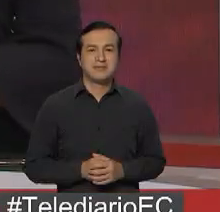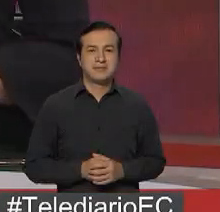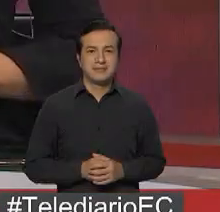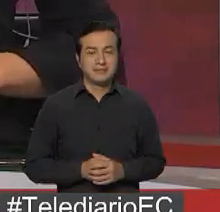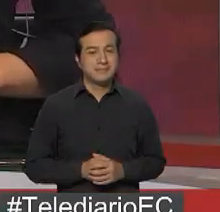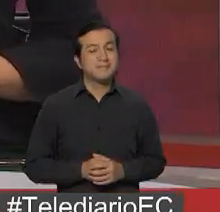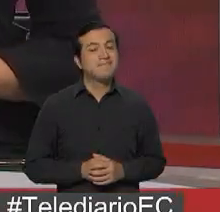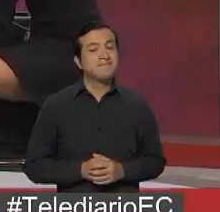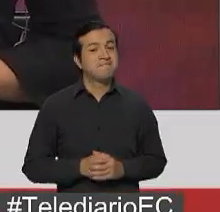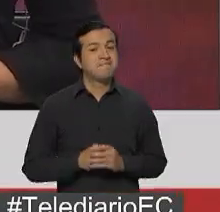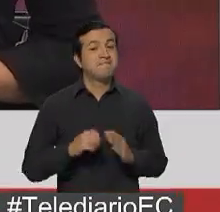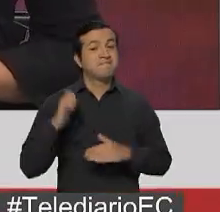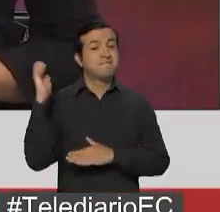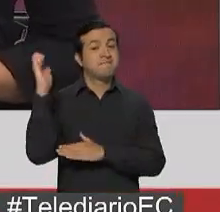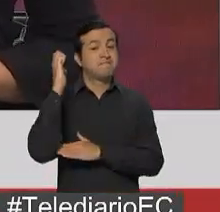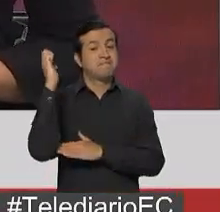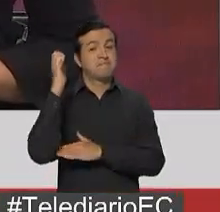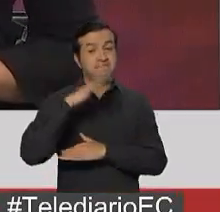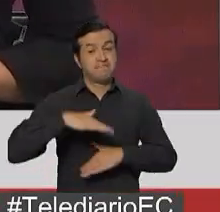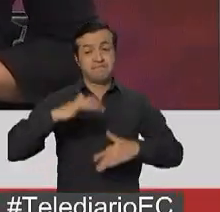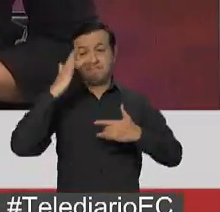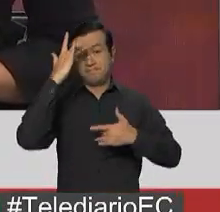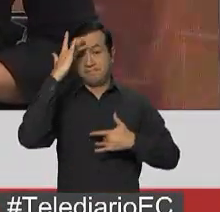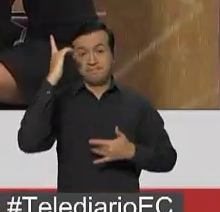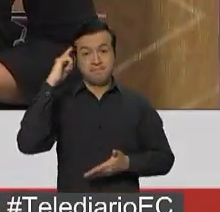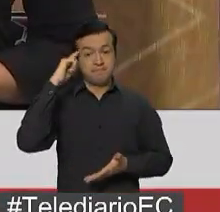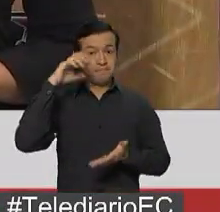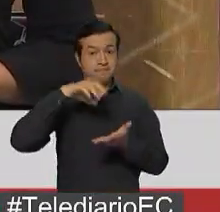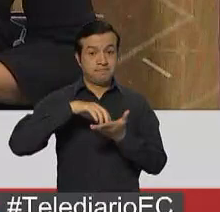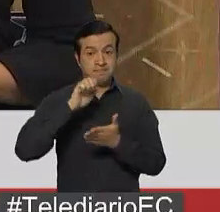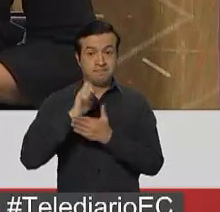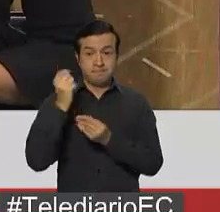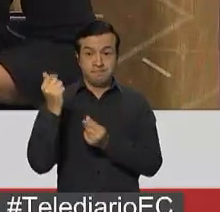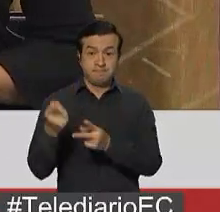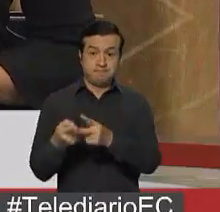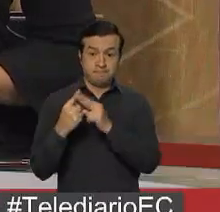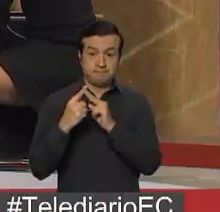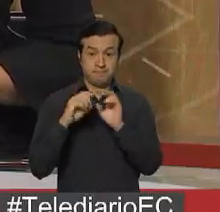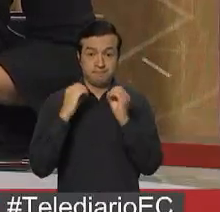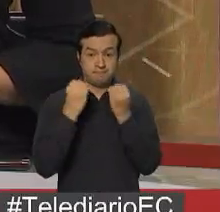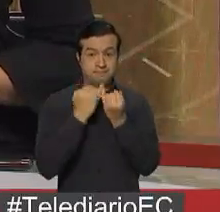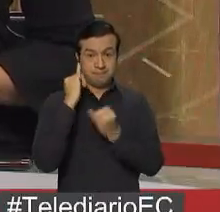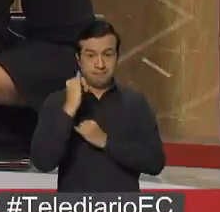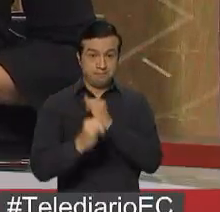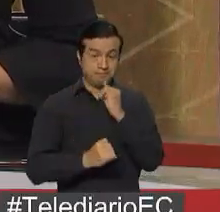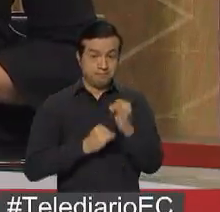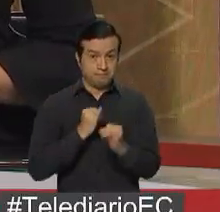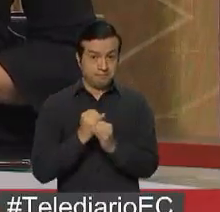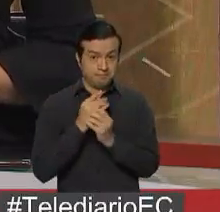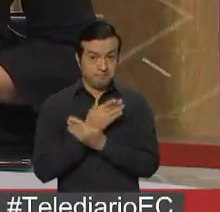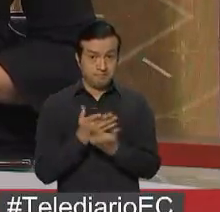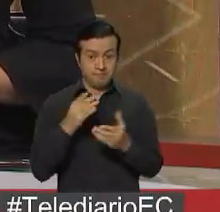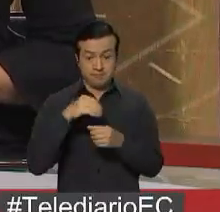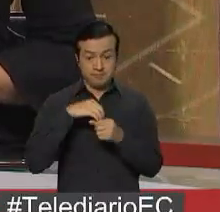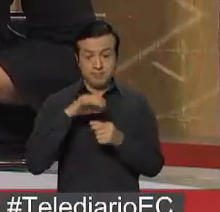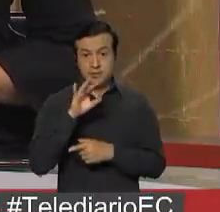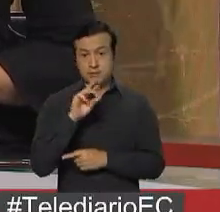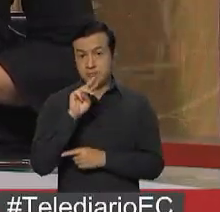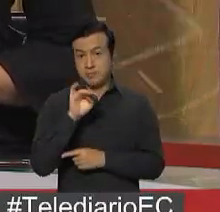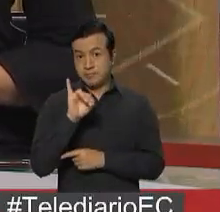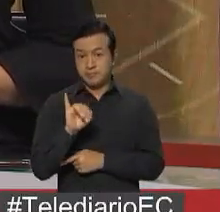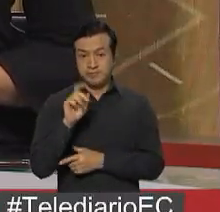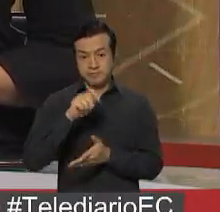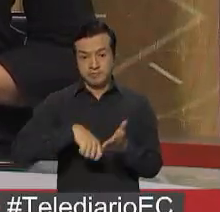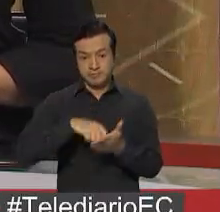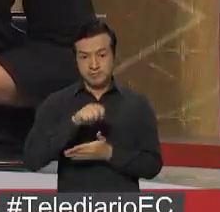y para atender la emergencia sanitaria el gobierno nacional recibe financiamiento de organismos multilaterales el fondo monetario internacional